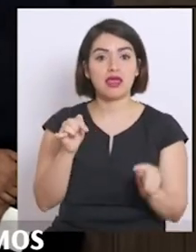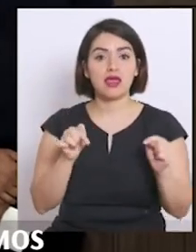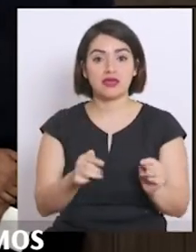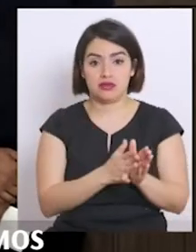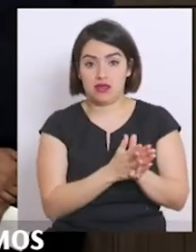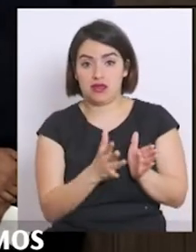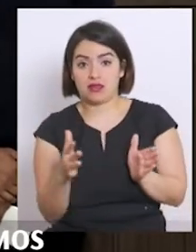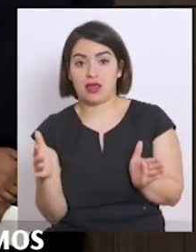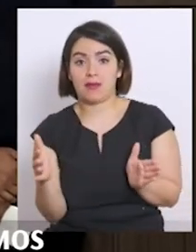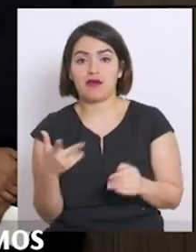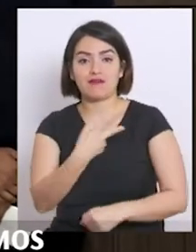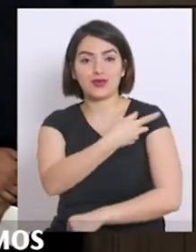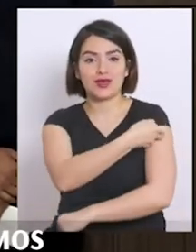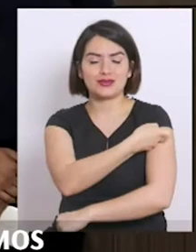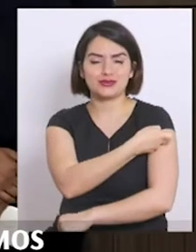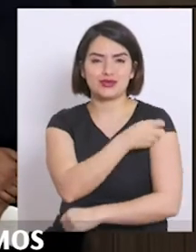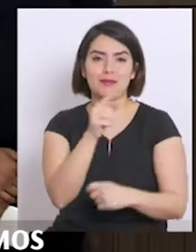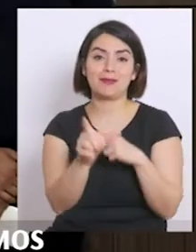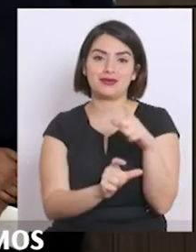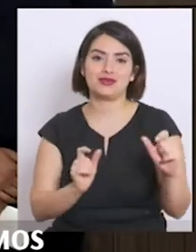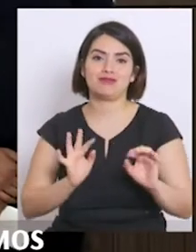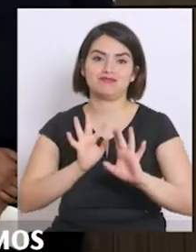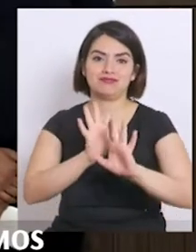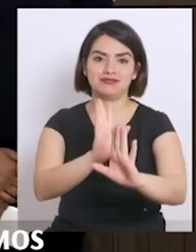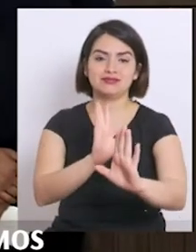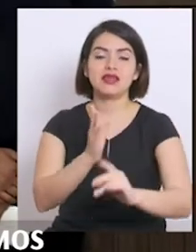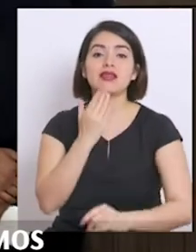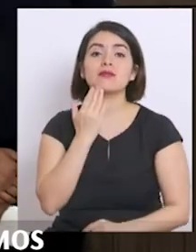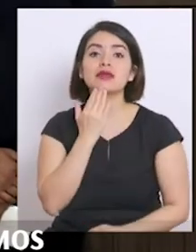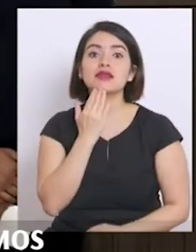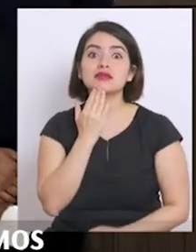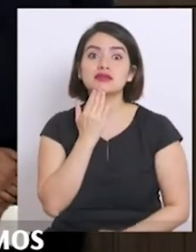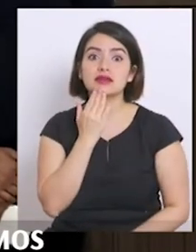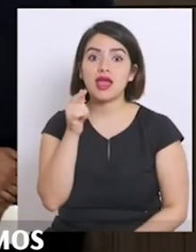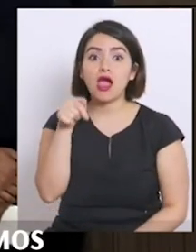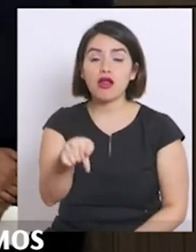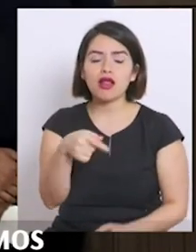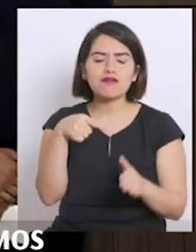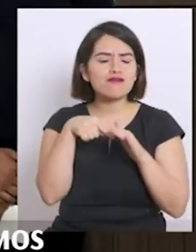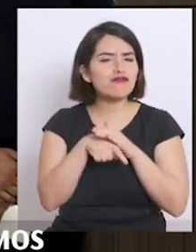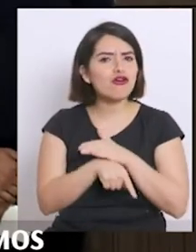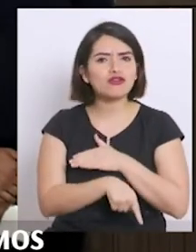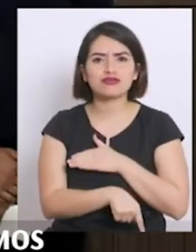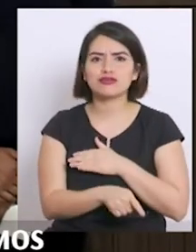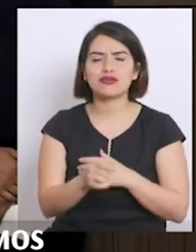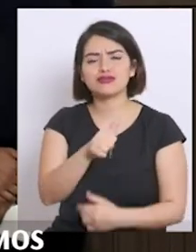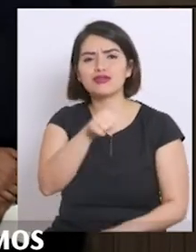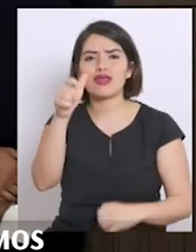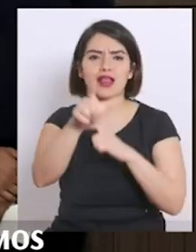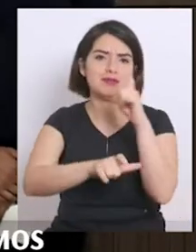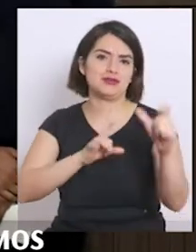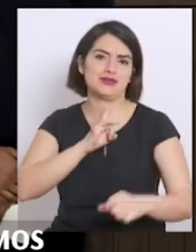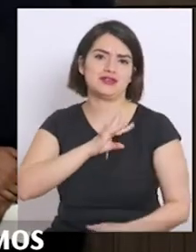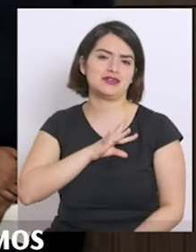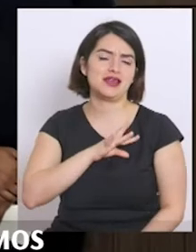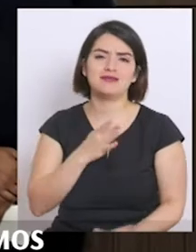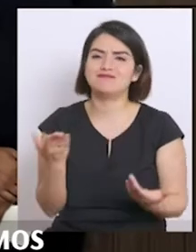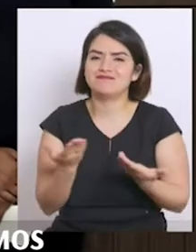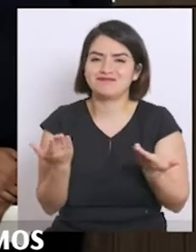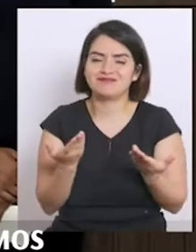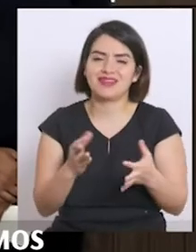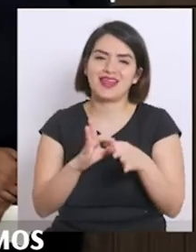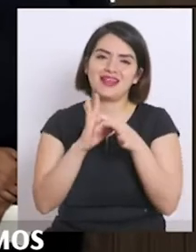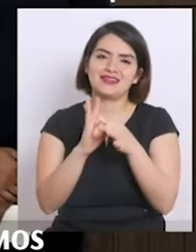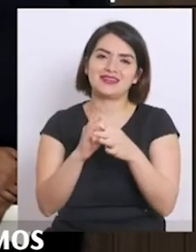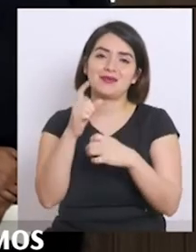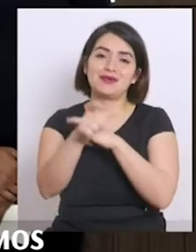esta etapa de vacunación masiva. Pero por sobre todo, algo que nos ha llegado al fondo del alma a todos los chilenos, quiero agradecer a